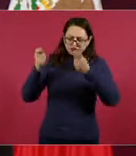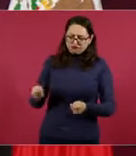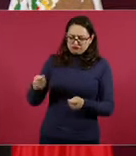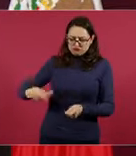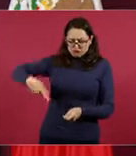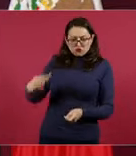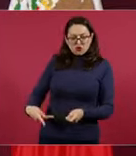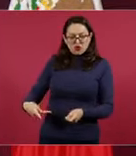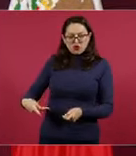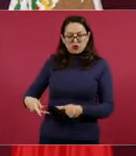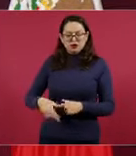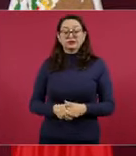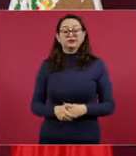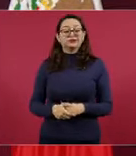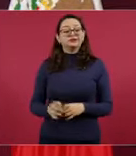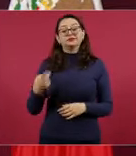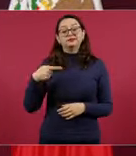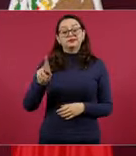pero están